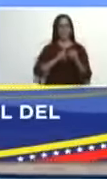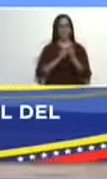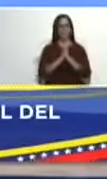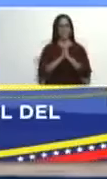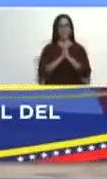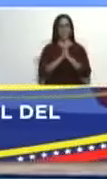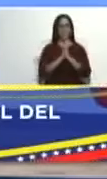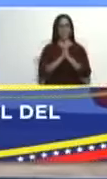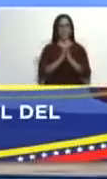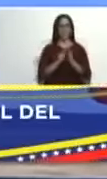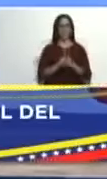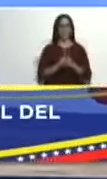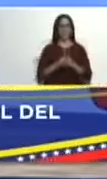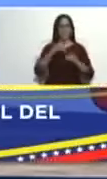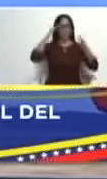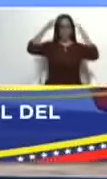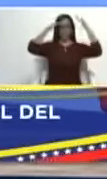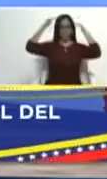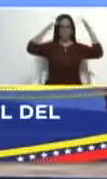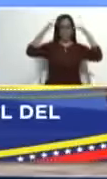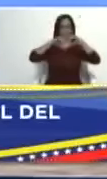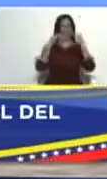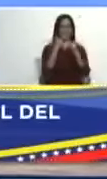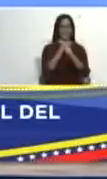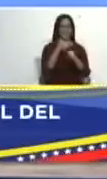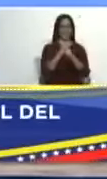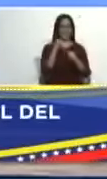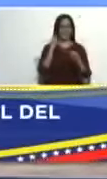Un saludo a la clase obrera de Silita.